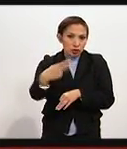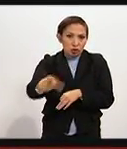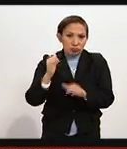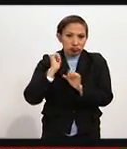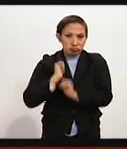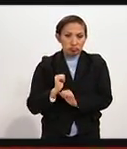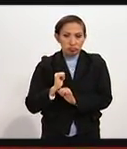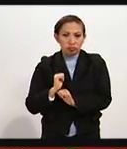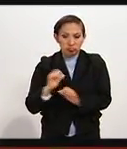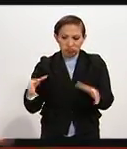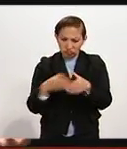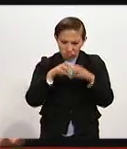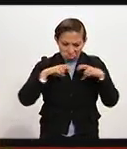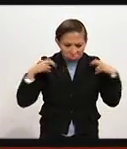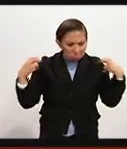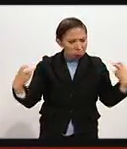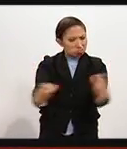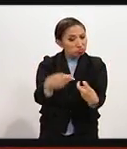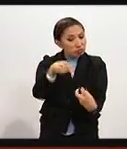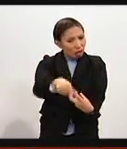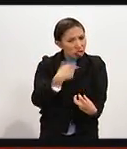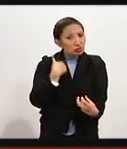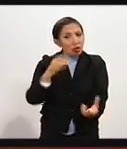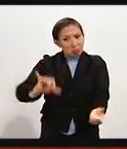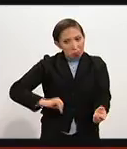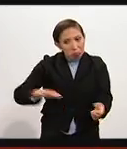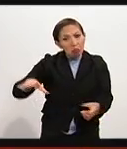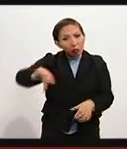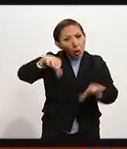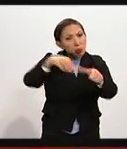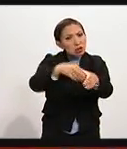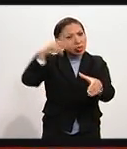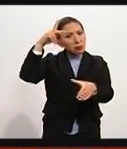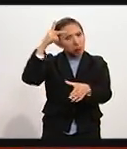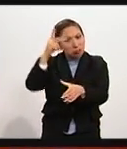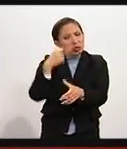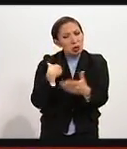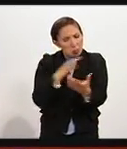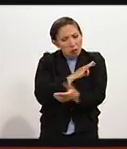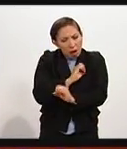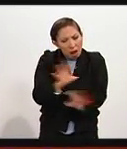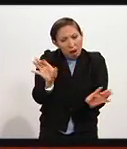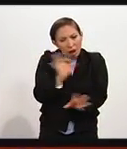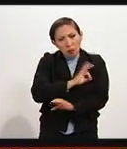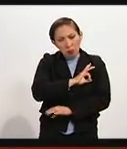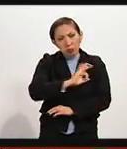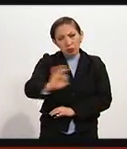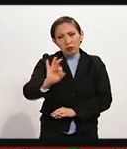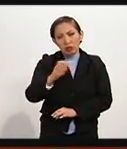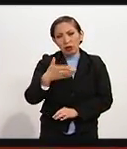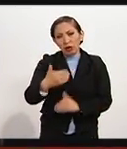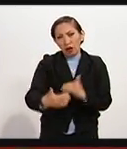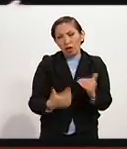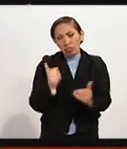sus autoridades. Y si eso está en el interés de la comunidad politécnica, por supuesto que a un planteamiento de